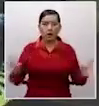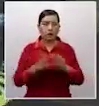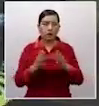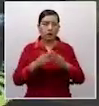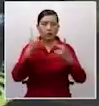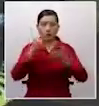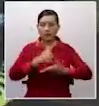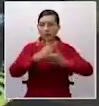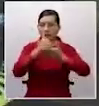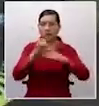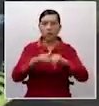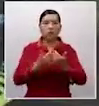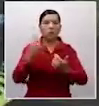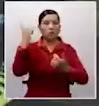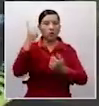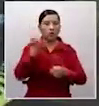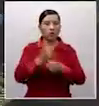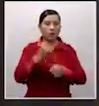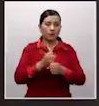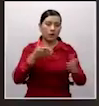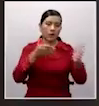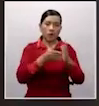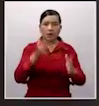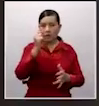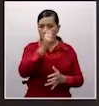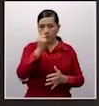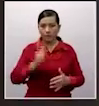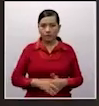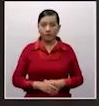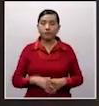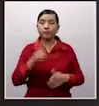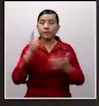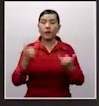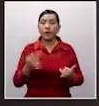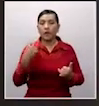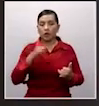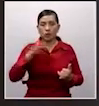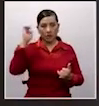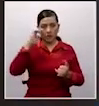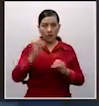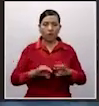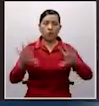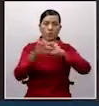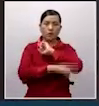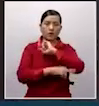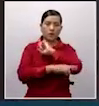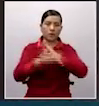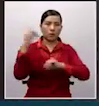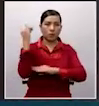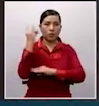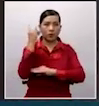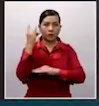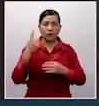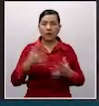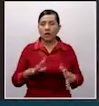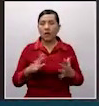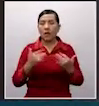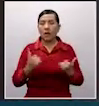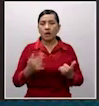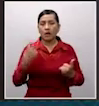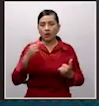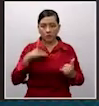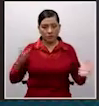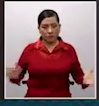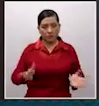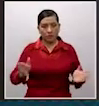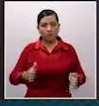en Política sobre Drogas. El Estado Plurinacional de Bolivia, en este país, tenemos nuestro propio modelo de la lucha contra